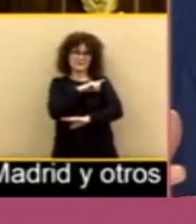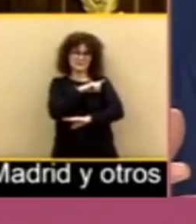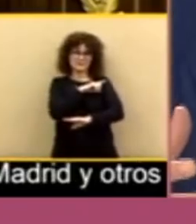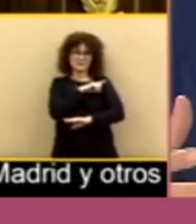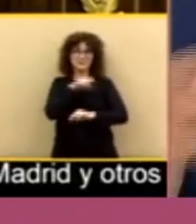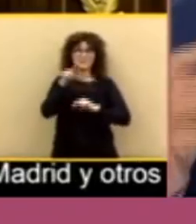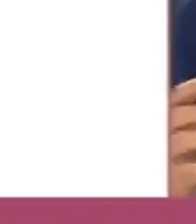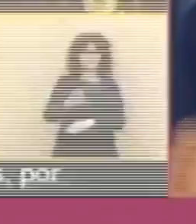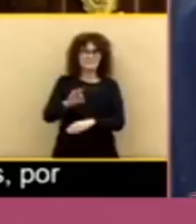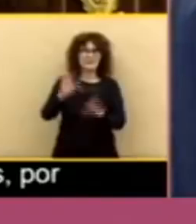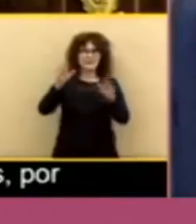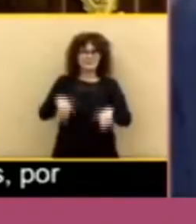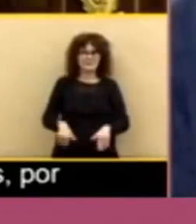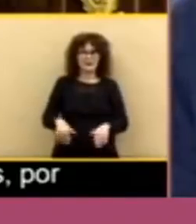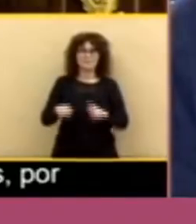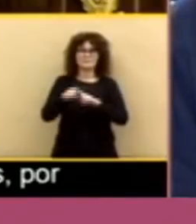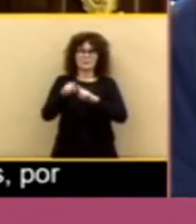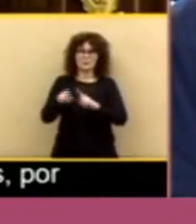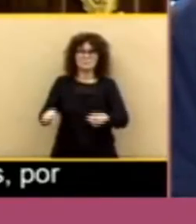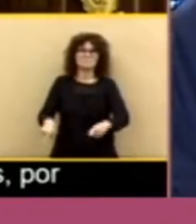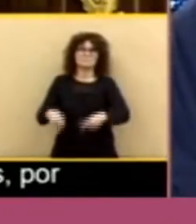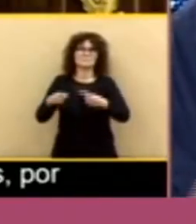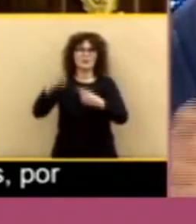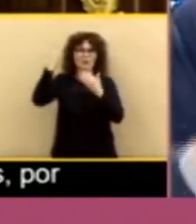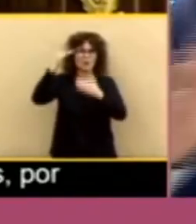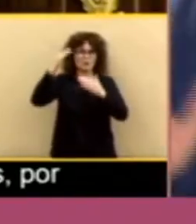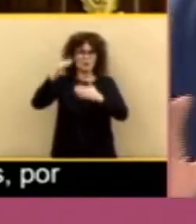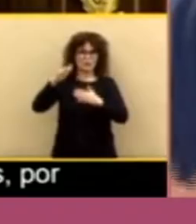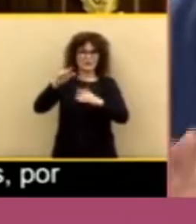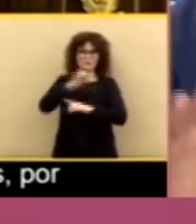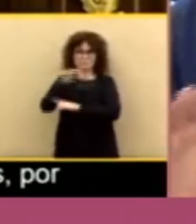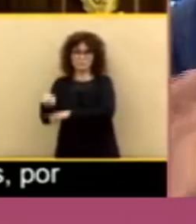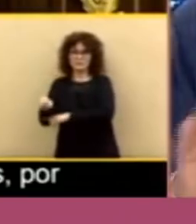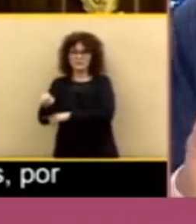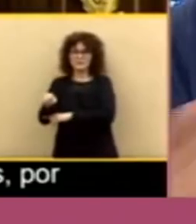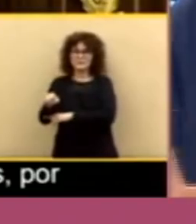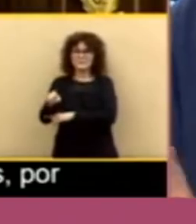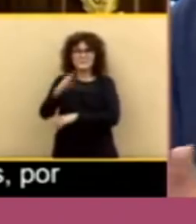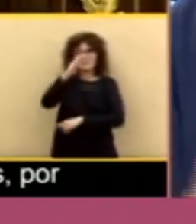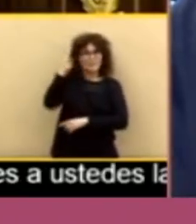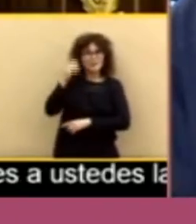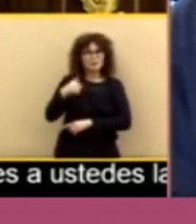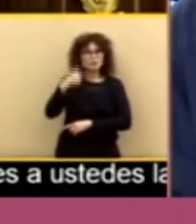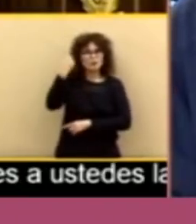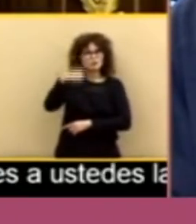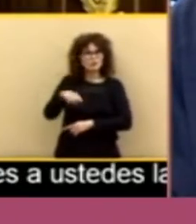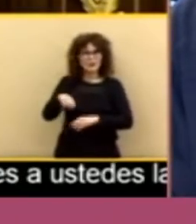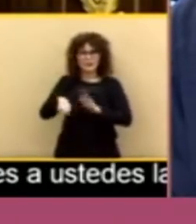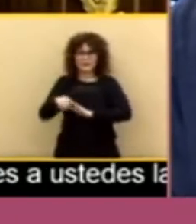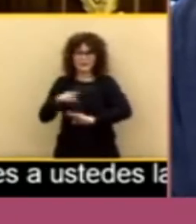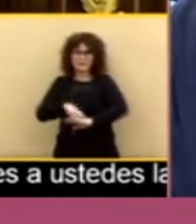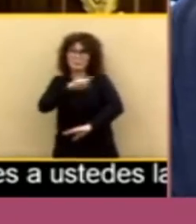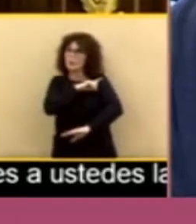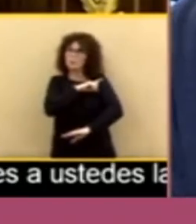conservador. ¿Más conservador? Por tanto, de la derecha y canovista, eso nada que ver. O sea, nada que ver. Entonces,